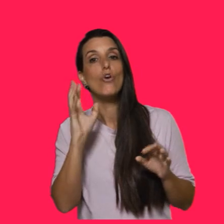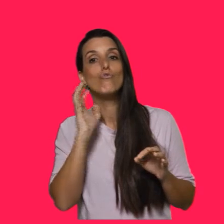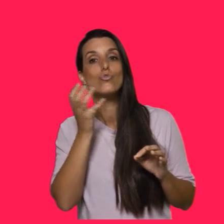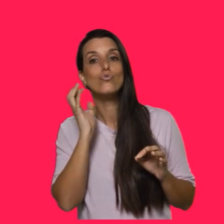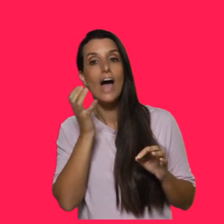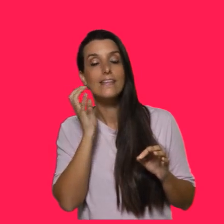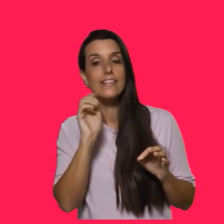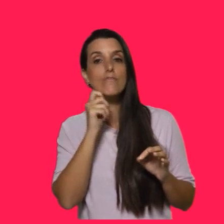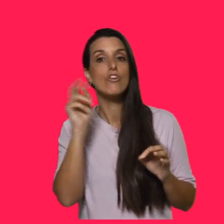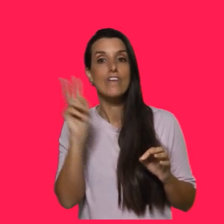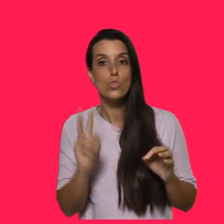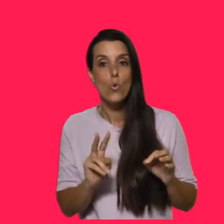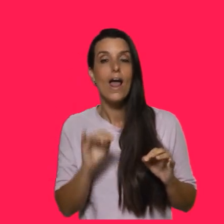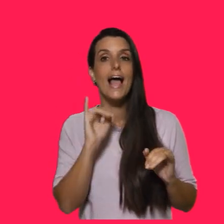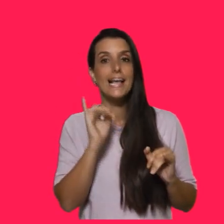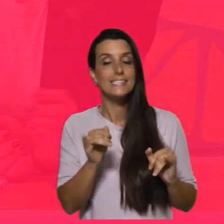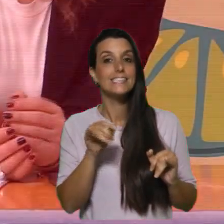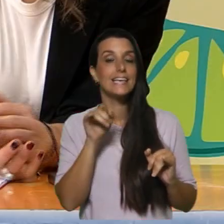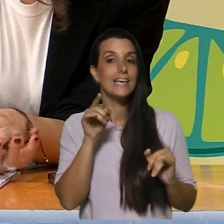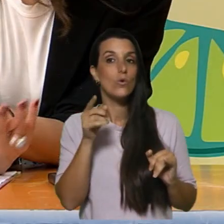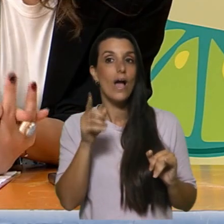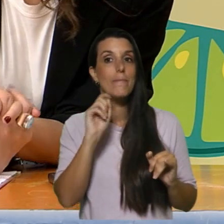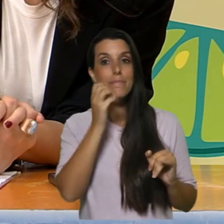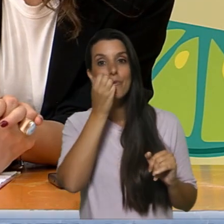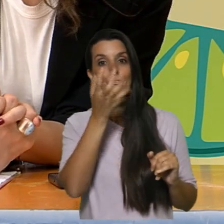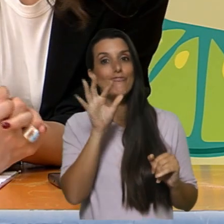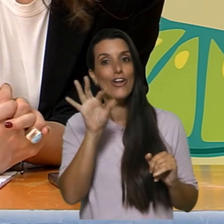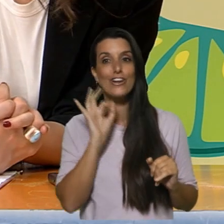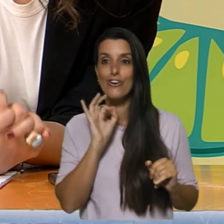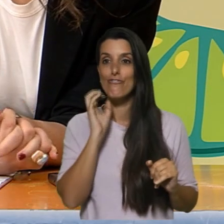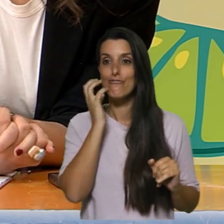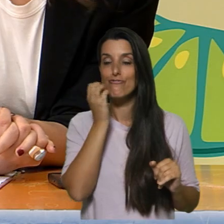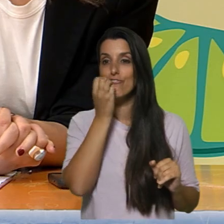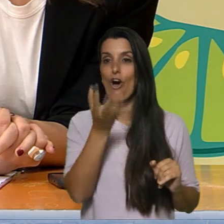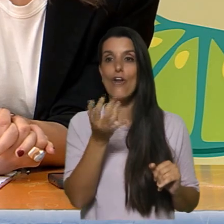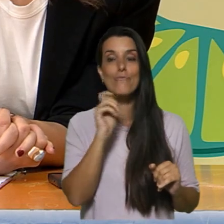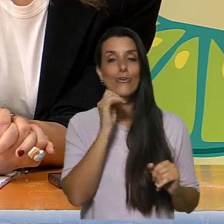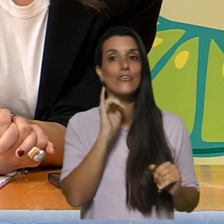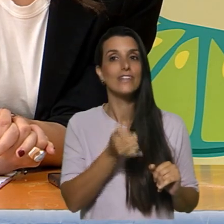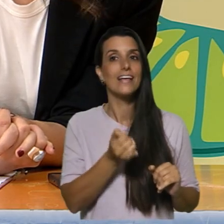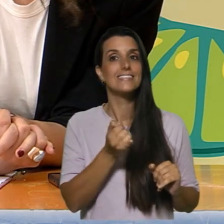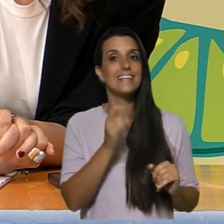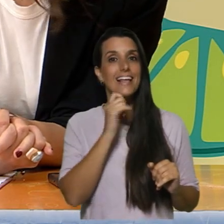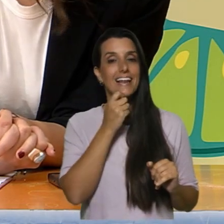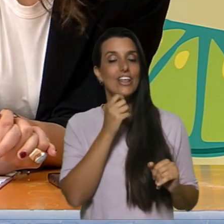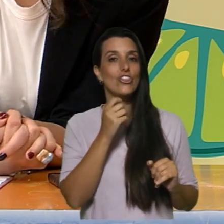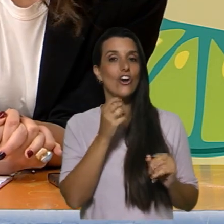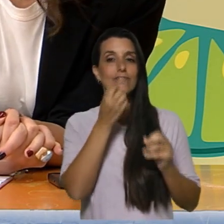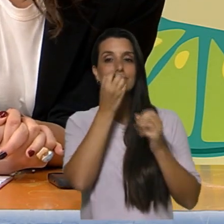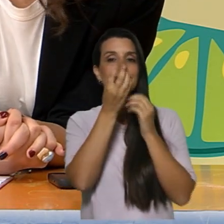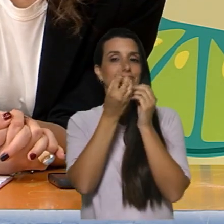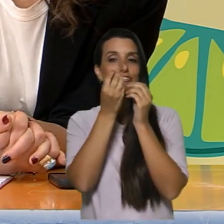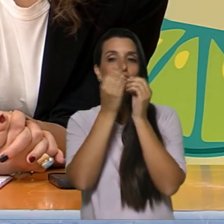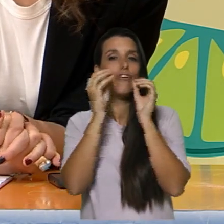Me encanta. Y verduras. ¿Qué elegiría las flores? ¿Y que vos, qué? Las flores elegiría. El que cuello para que de me margaritas. Es divino.